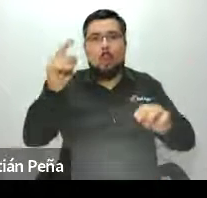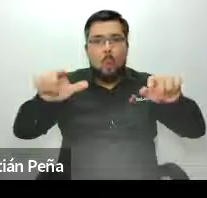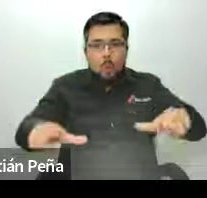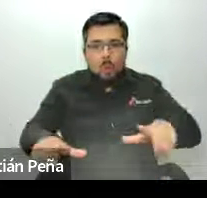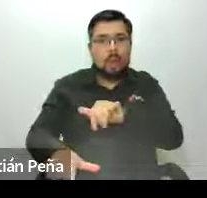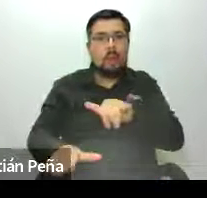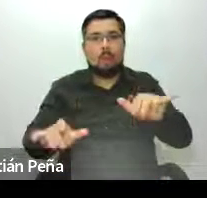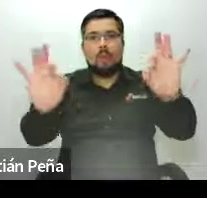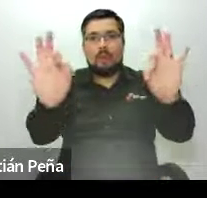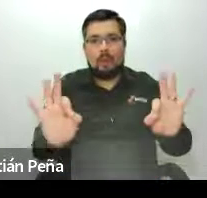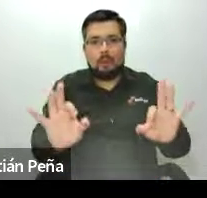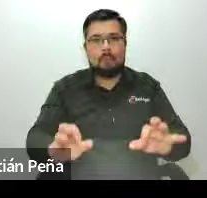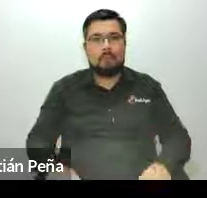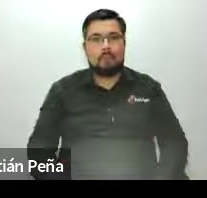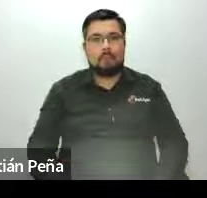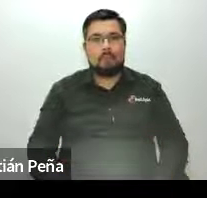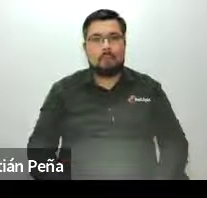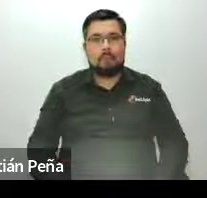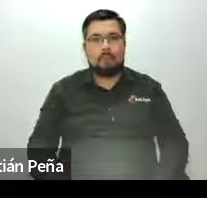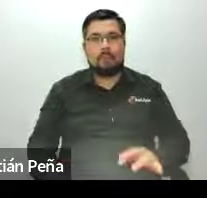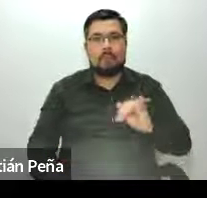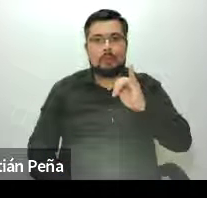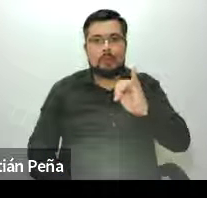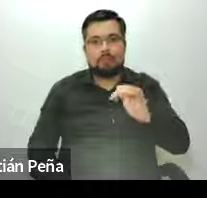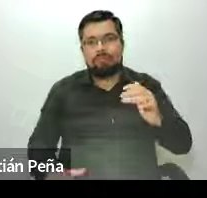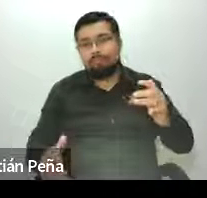ejemplo. Sí, sí, o sea,